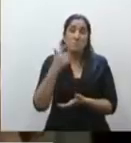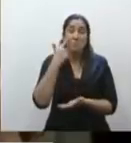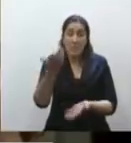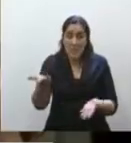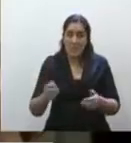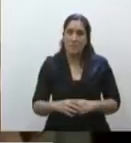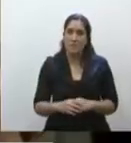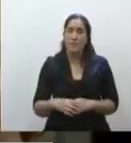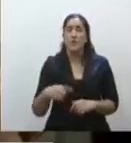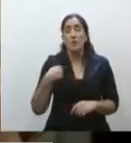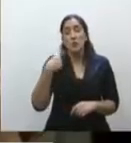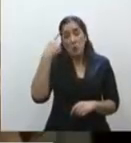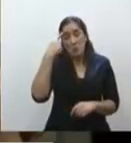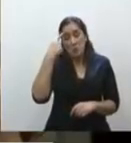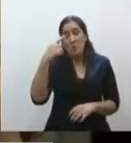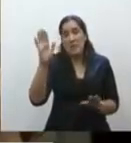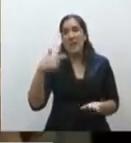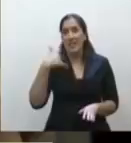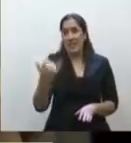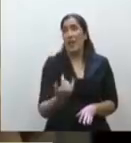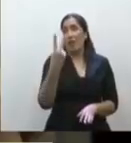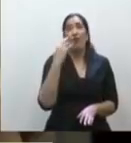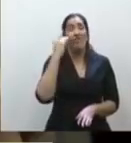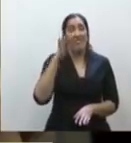yo pensaba, tengo dos nietas